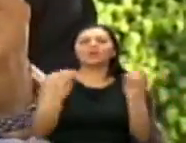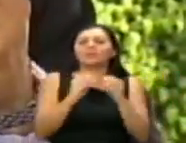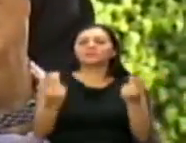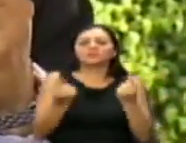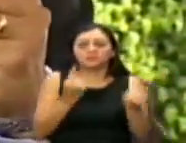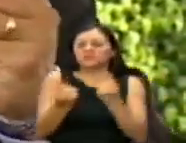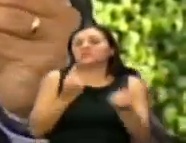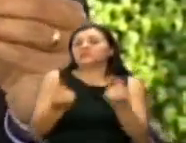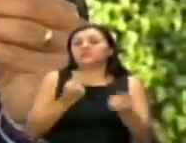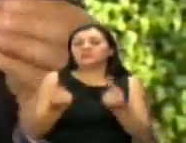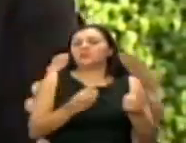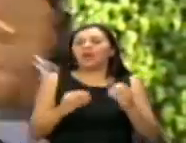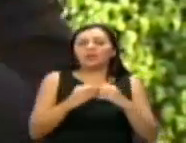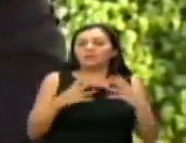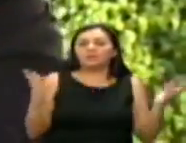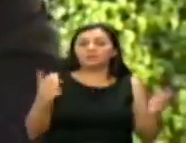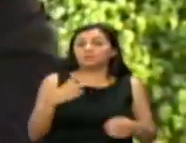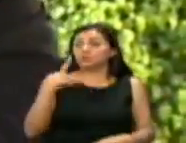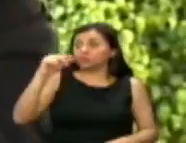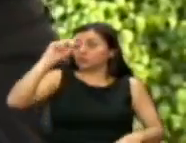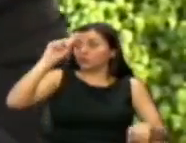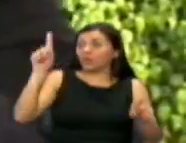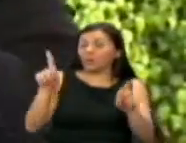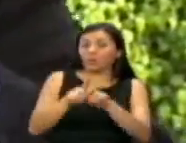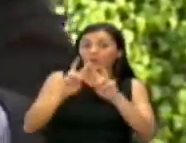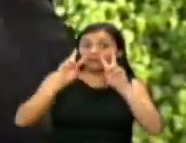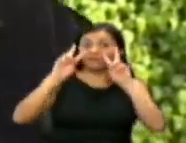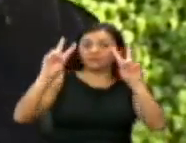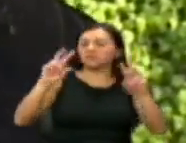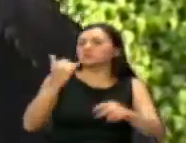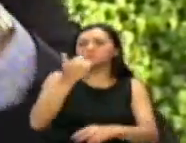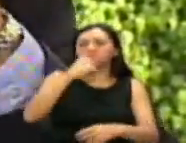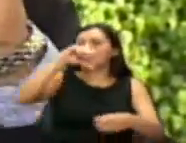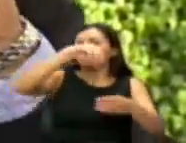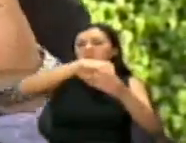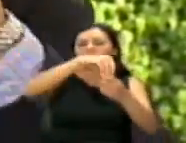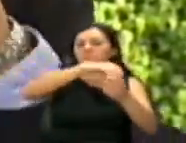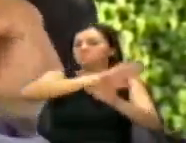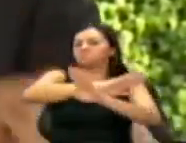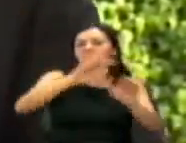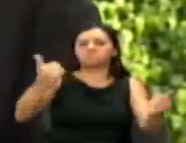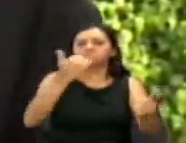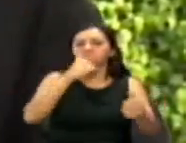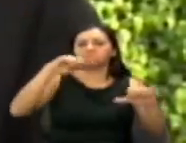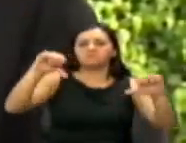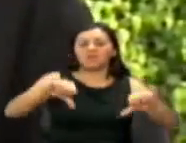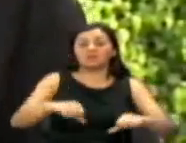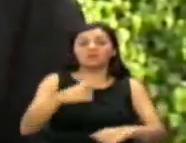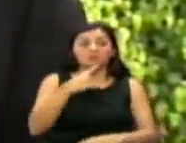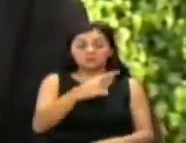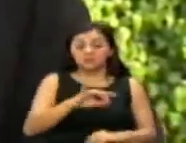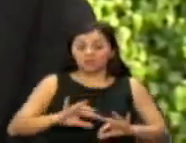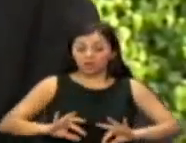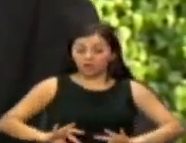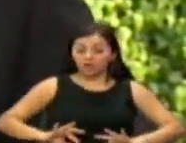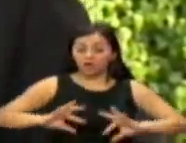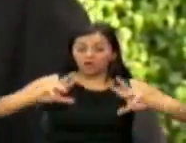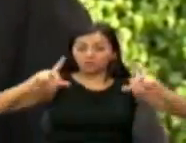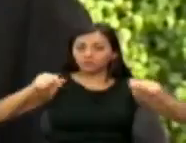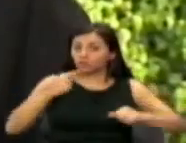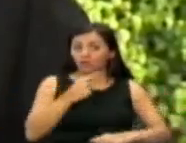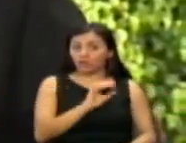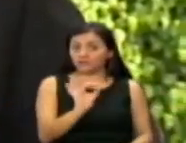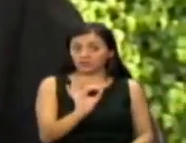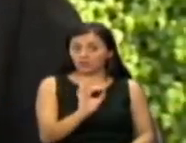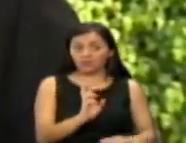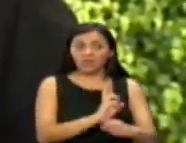legítima, pero no puede decir que porque no está de acuerdo con otra visión, es irregular. Además, Albericio nunca habló de corrupción. Esa sal y pimienta se la pusieron